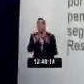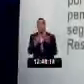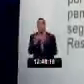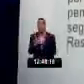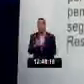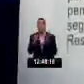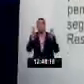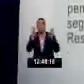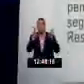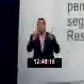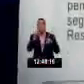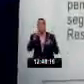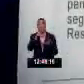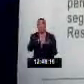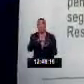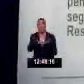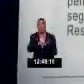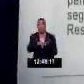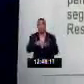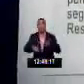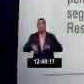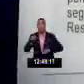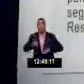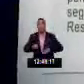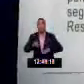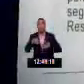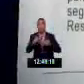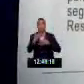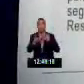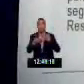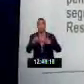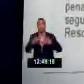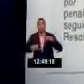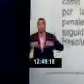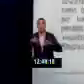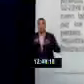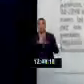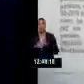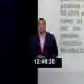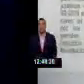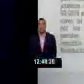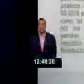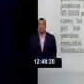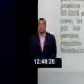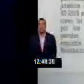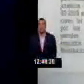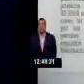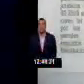favorable que corresponde ser aplicada por los jueces en procesos penales.